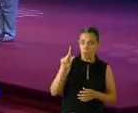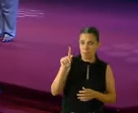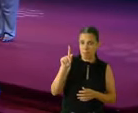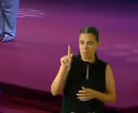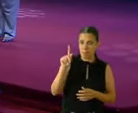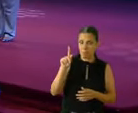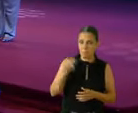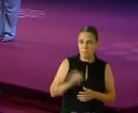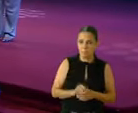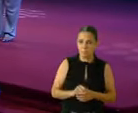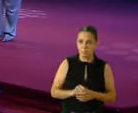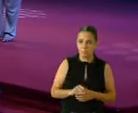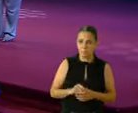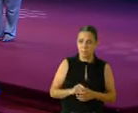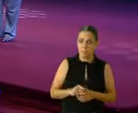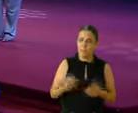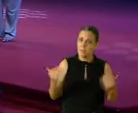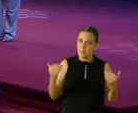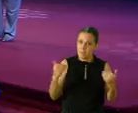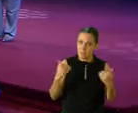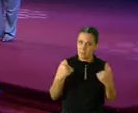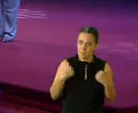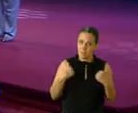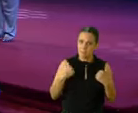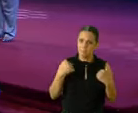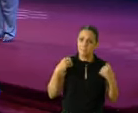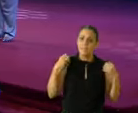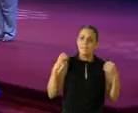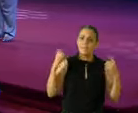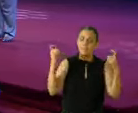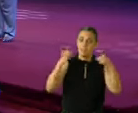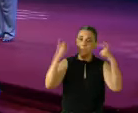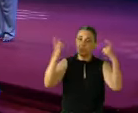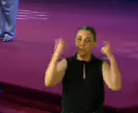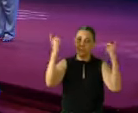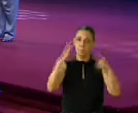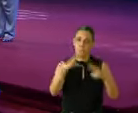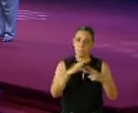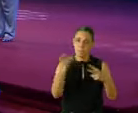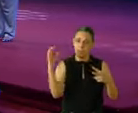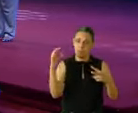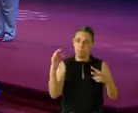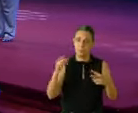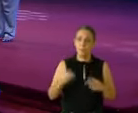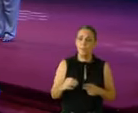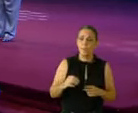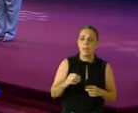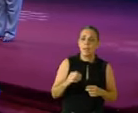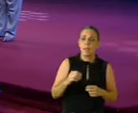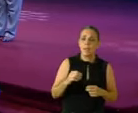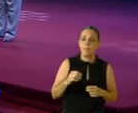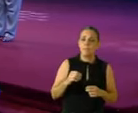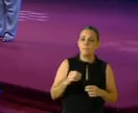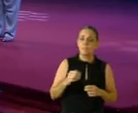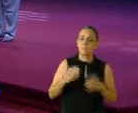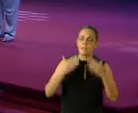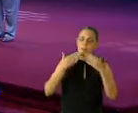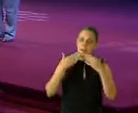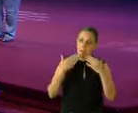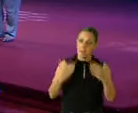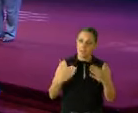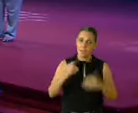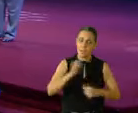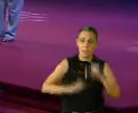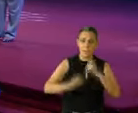el jueves vamos a tener aquí una celebración especial de Acción de Gracias. No hay discipulado esa noche porque la